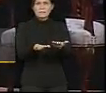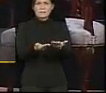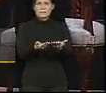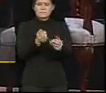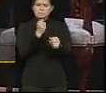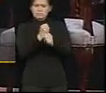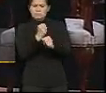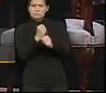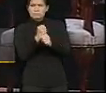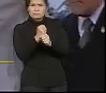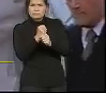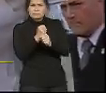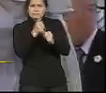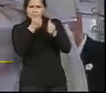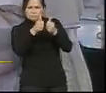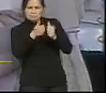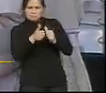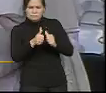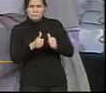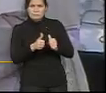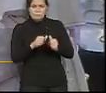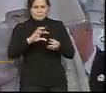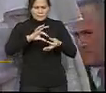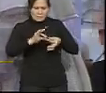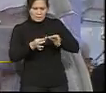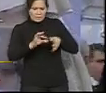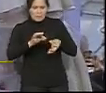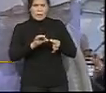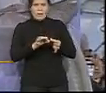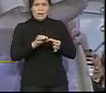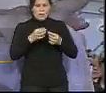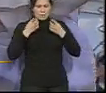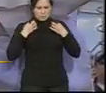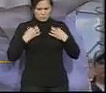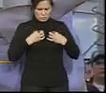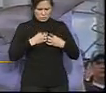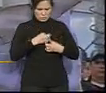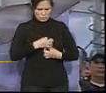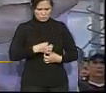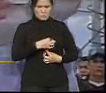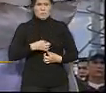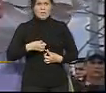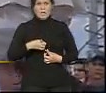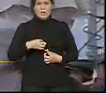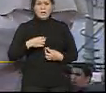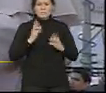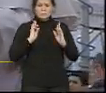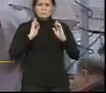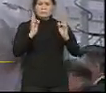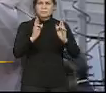tarea de los artesanos orfebres de Luque, un rosario. En nombre de la